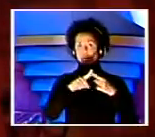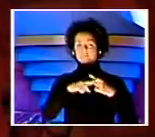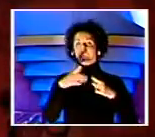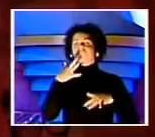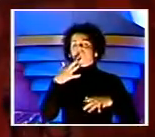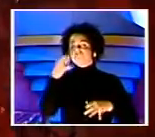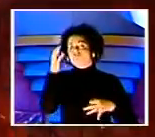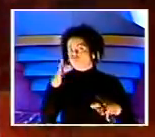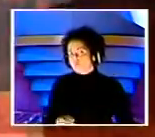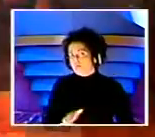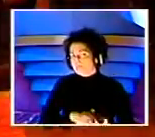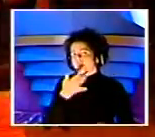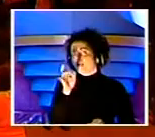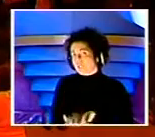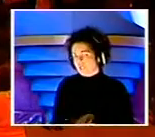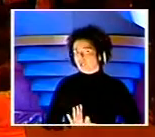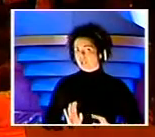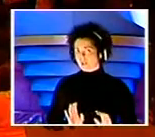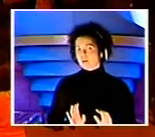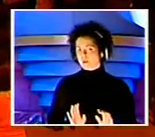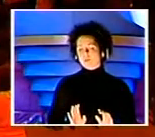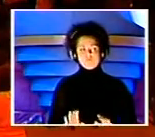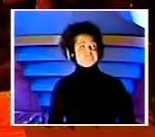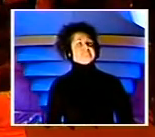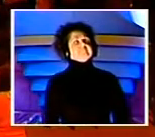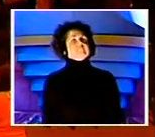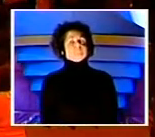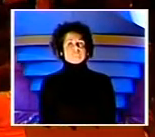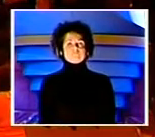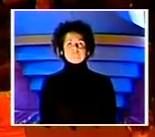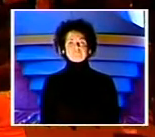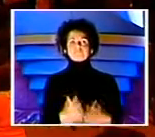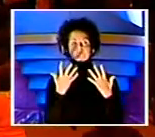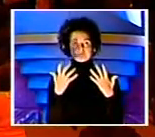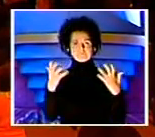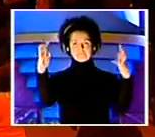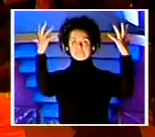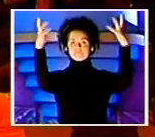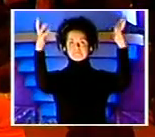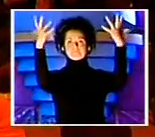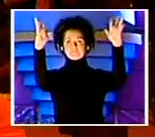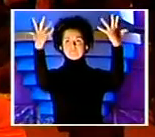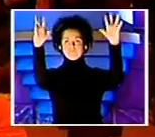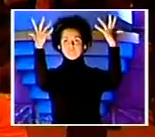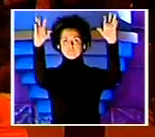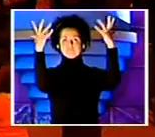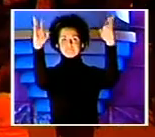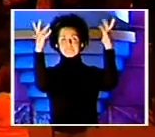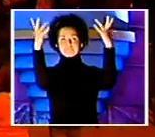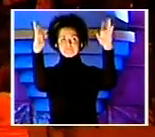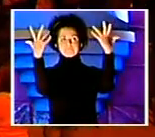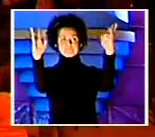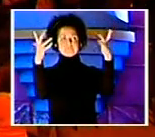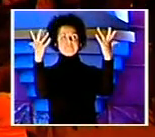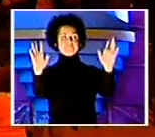quién? Ahí lo ha explicado clarito este primer tema Saraida, la directora de las chicas que vienen del barrio de